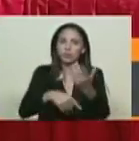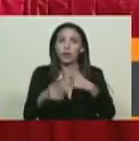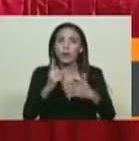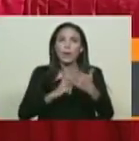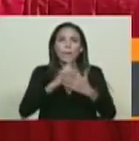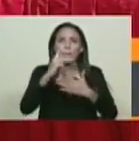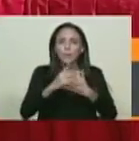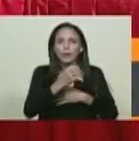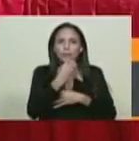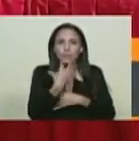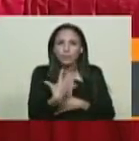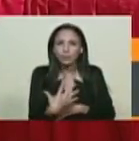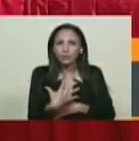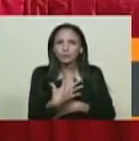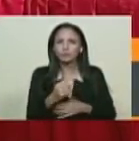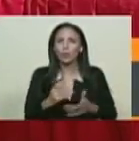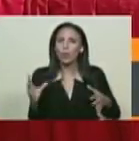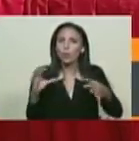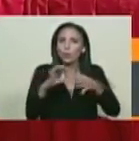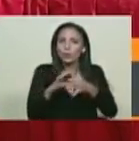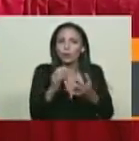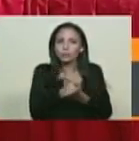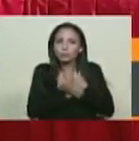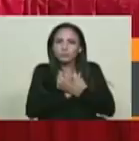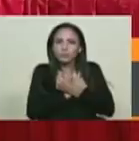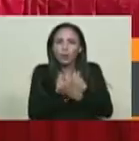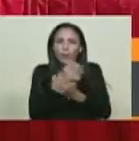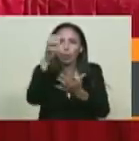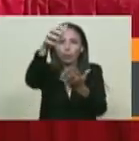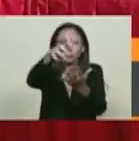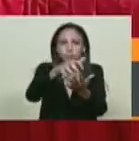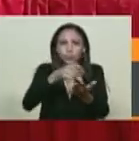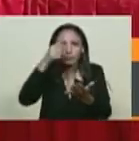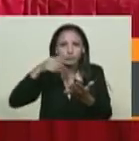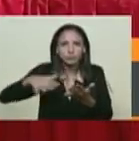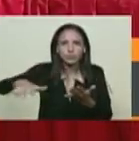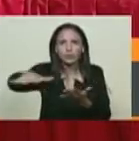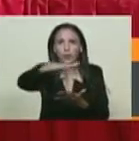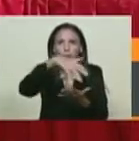hermoso. Tenemos que enamorarnos del campo venezolano.